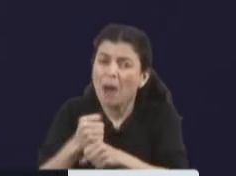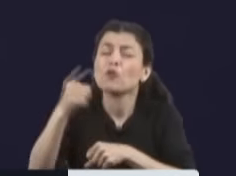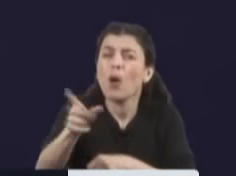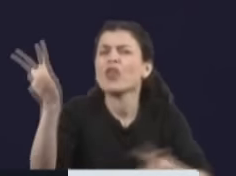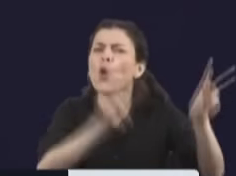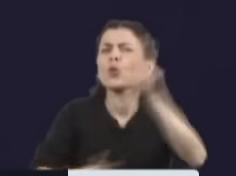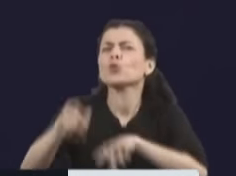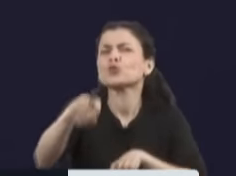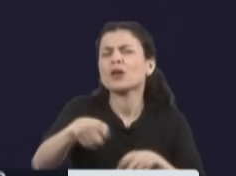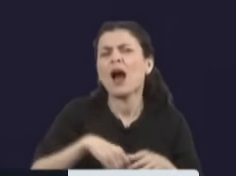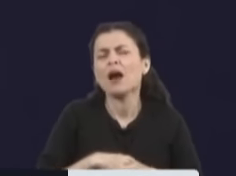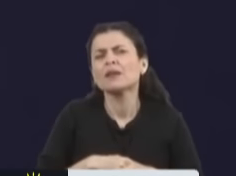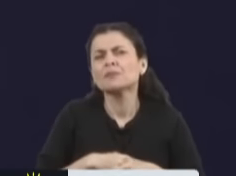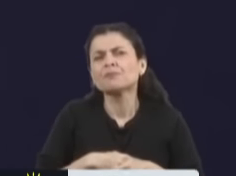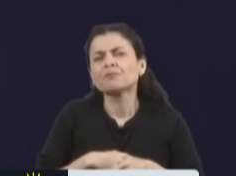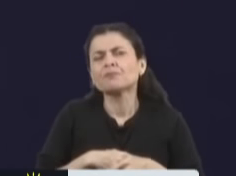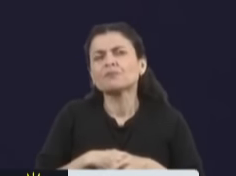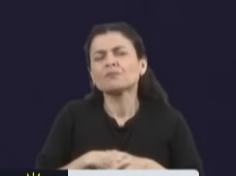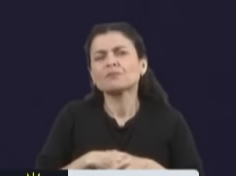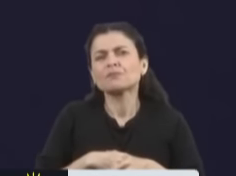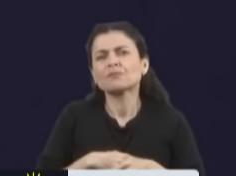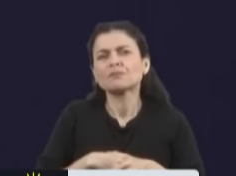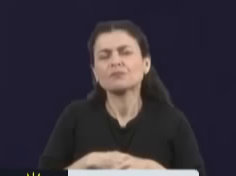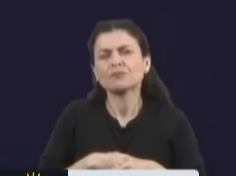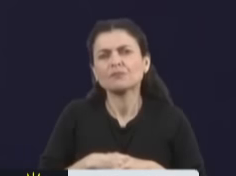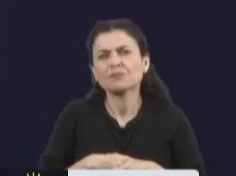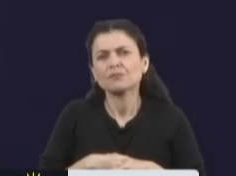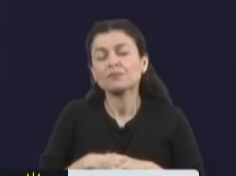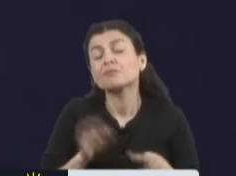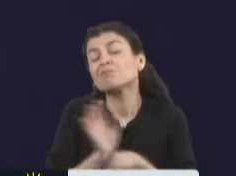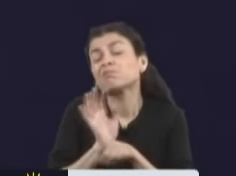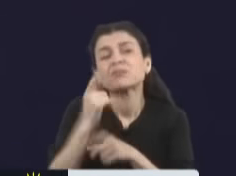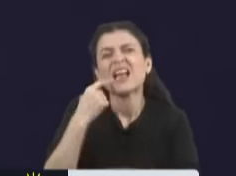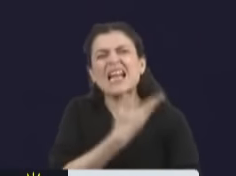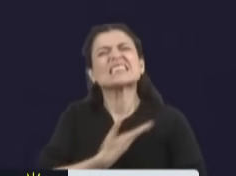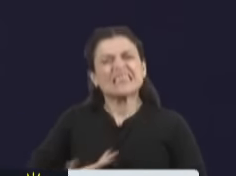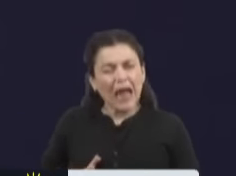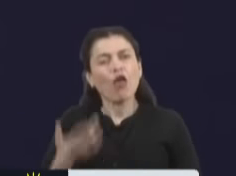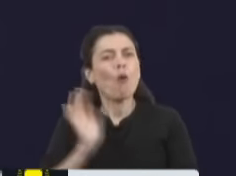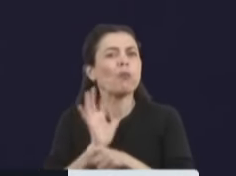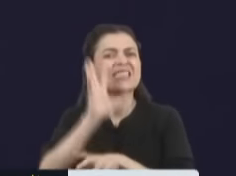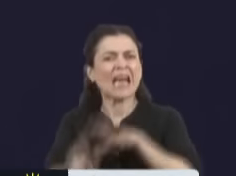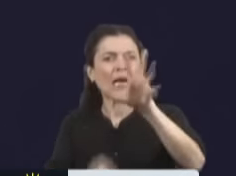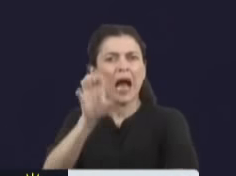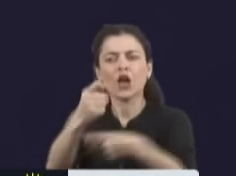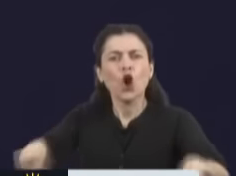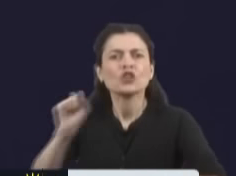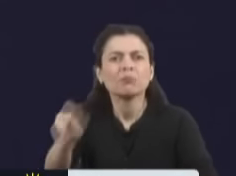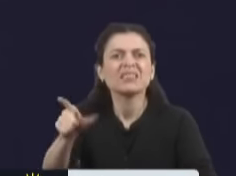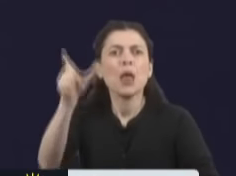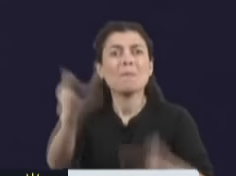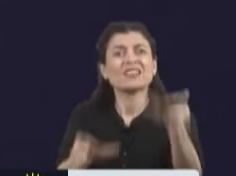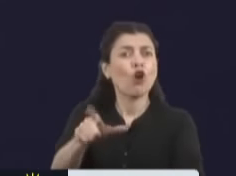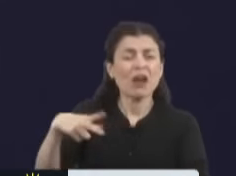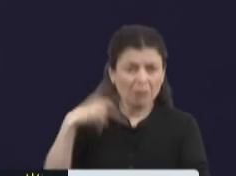búsqueda de eh que efectivamente el estado no se quede con sus patrimonios y que sus emprendimientos